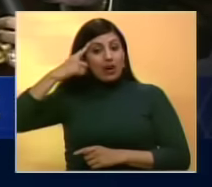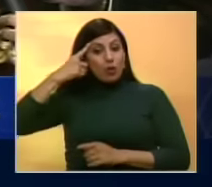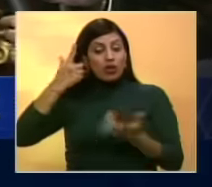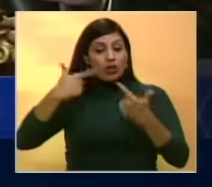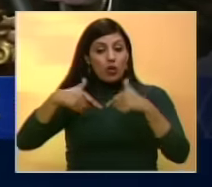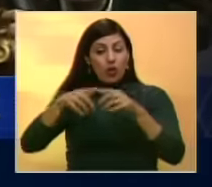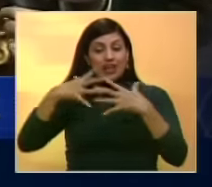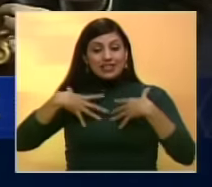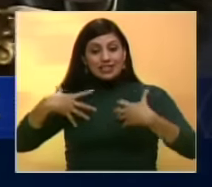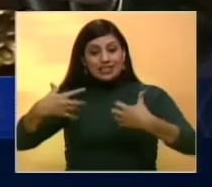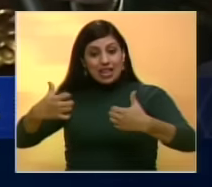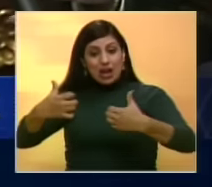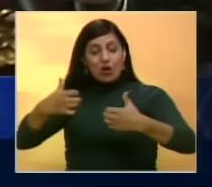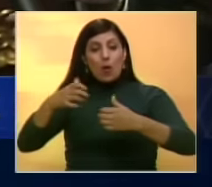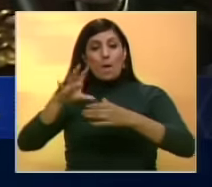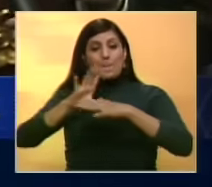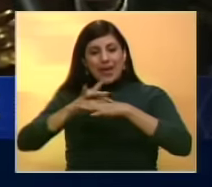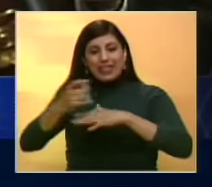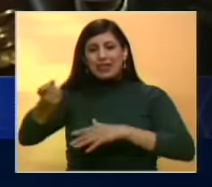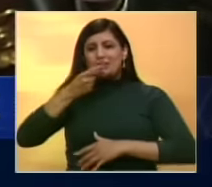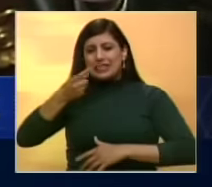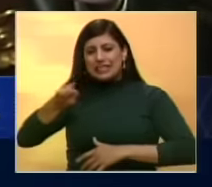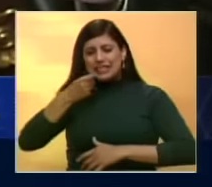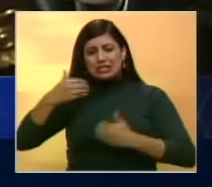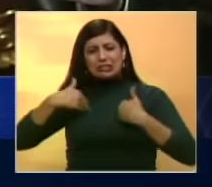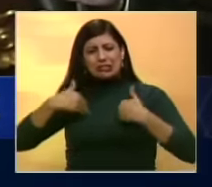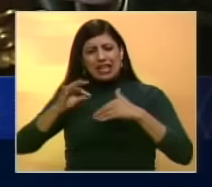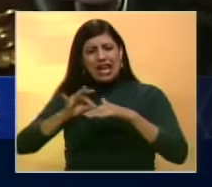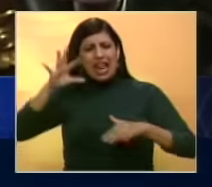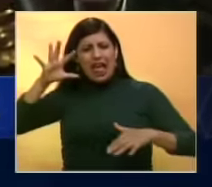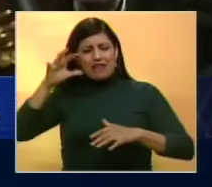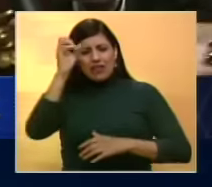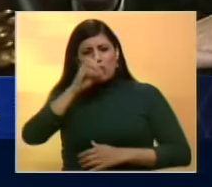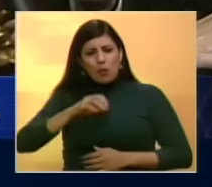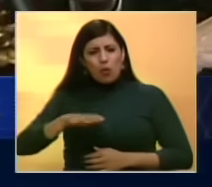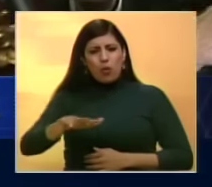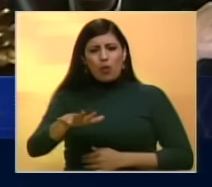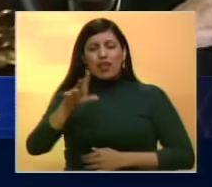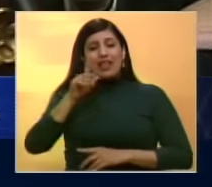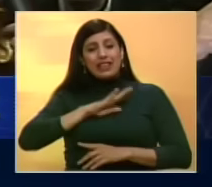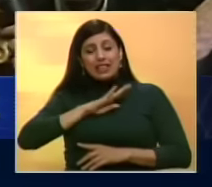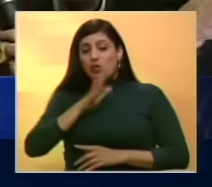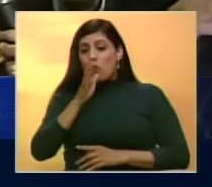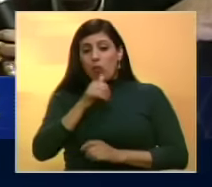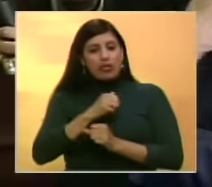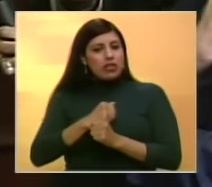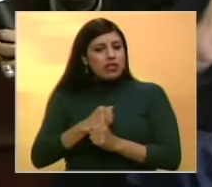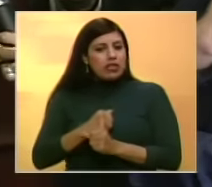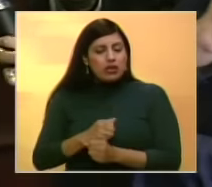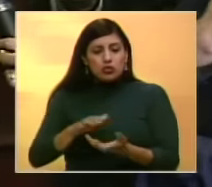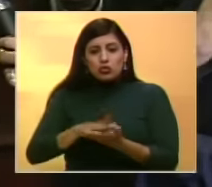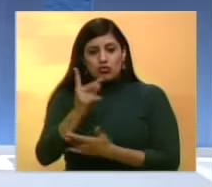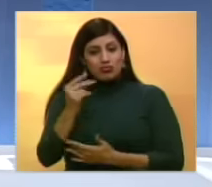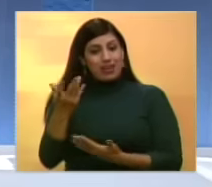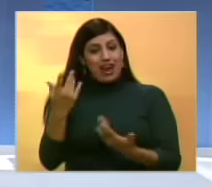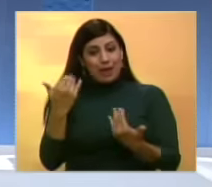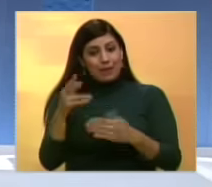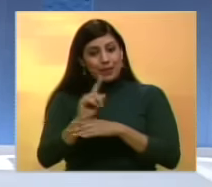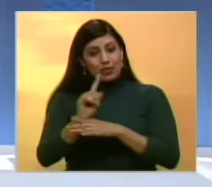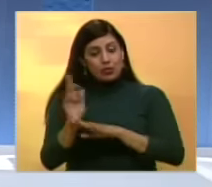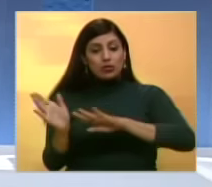sector salud la escasez de material médico y medicinas afecta grave ente a la población Y esto es algo que no puede esperar para solucionarse